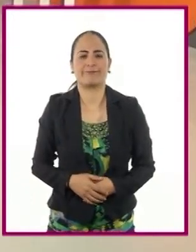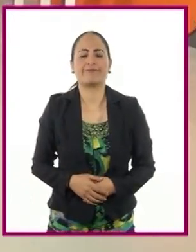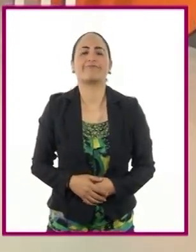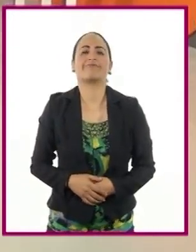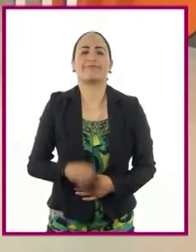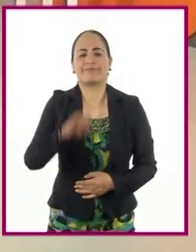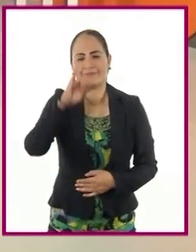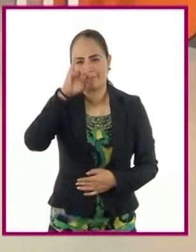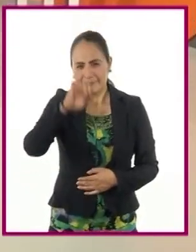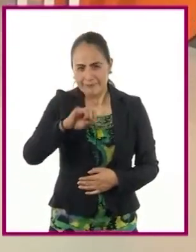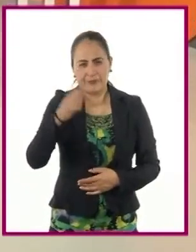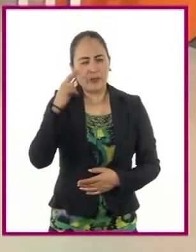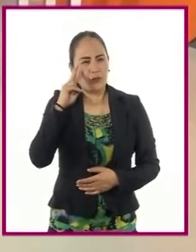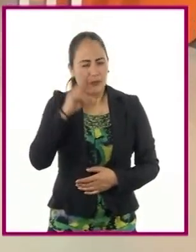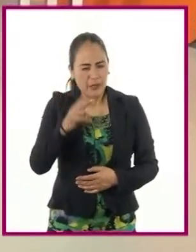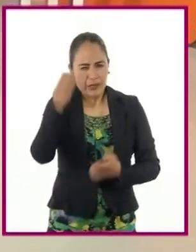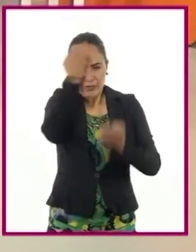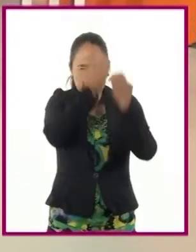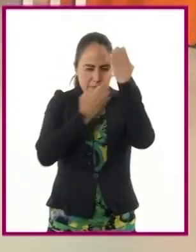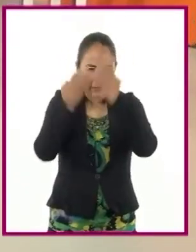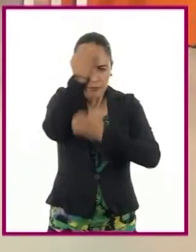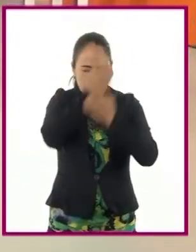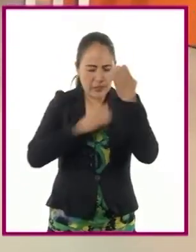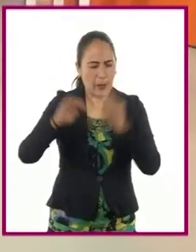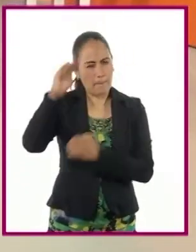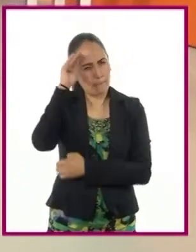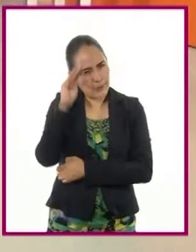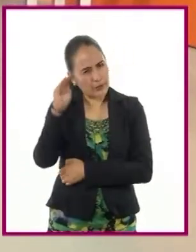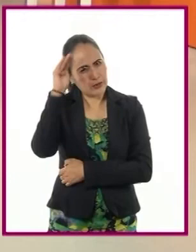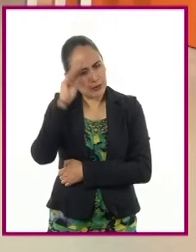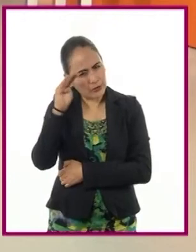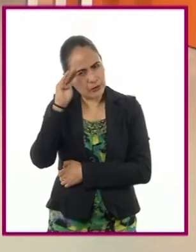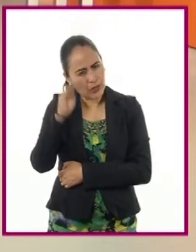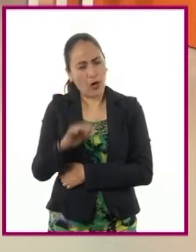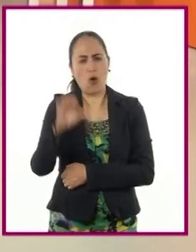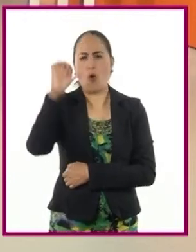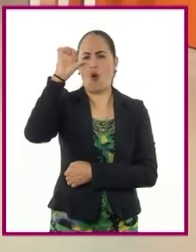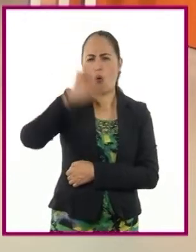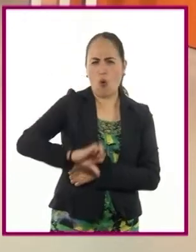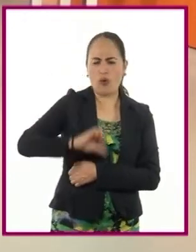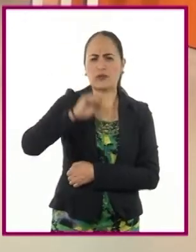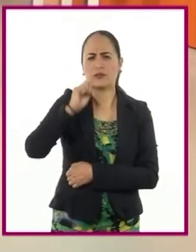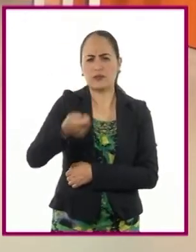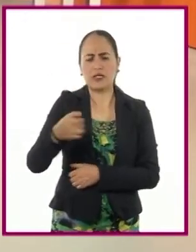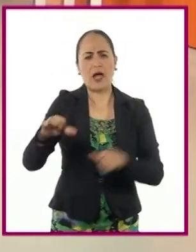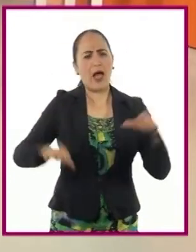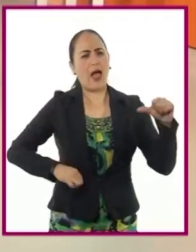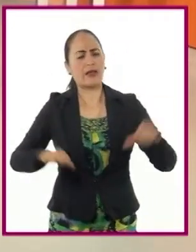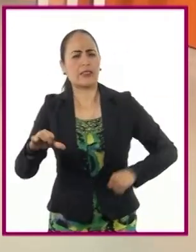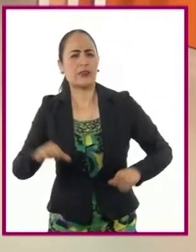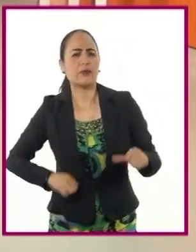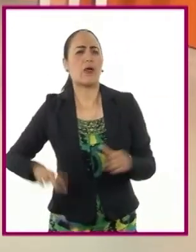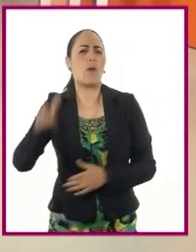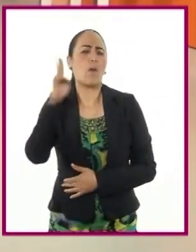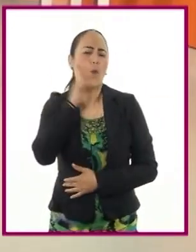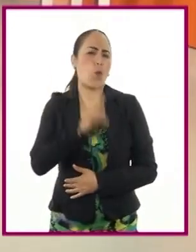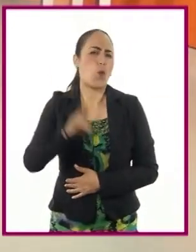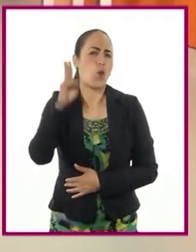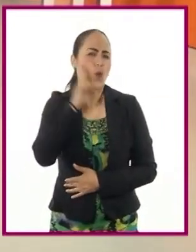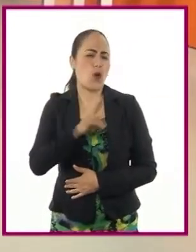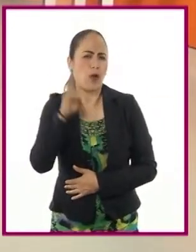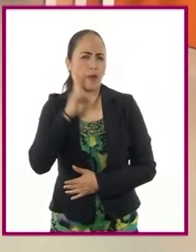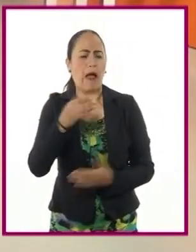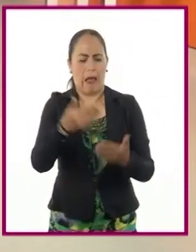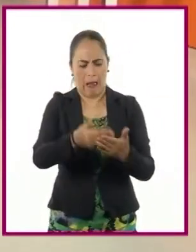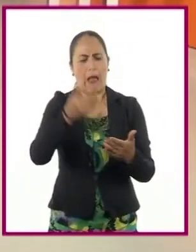Experimentemos, retomemos y analicemos. En esta ocasión analizaremos una actividad experimental realizada y grabada